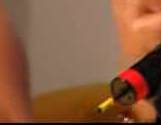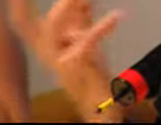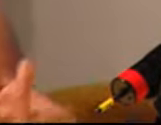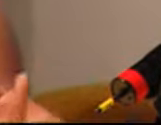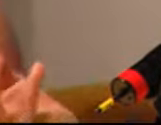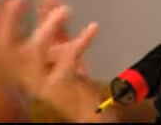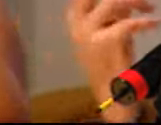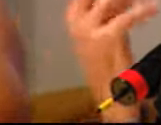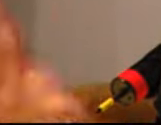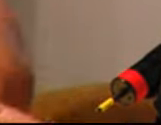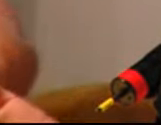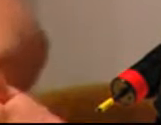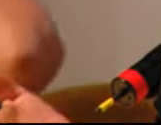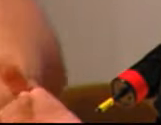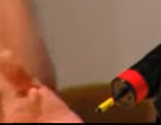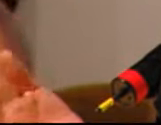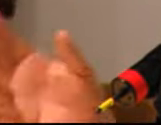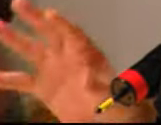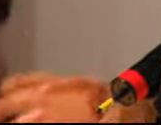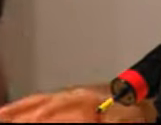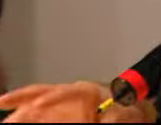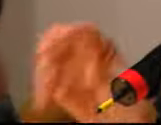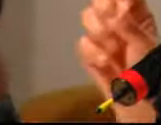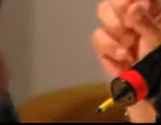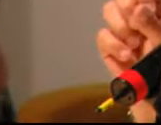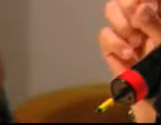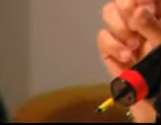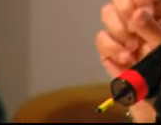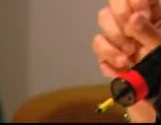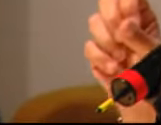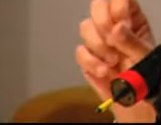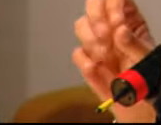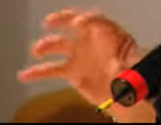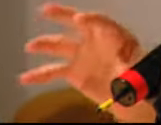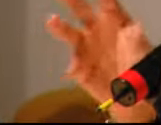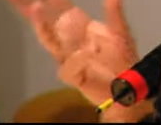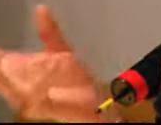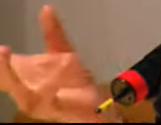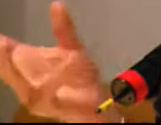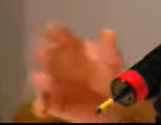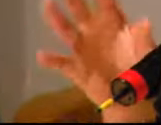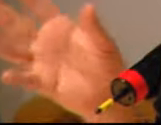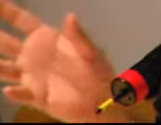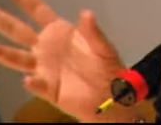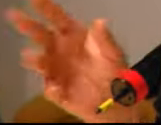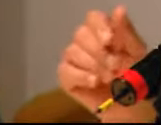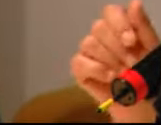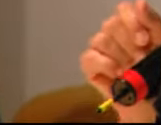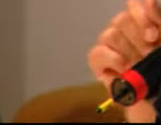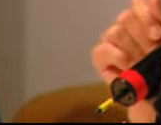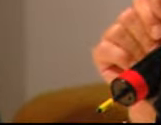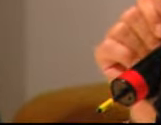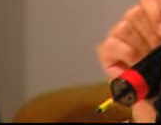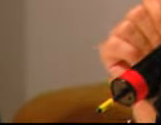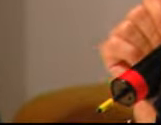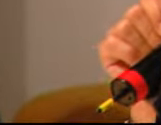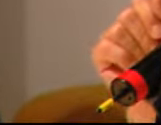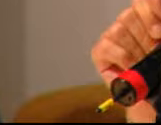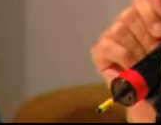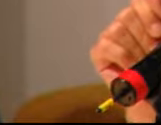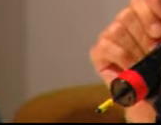Instituto Street Football World, es una institución no gubernamental, sucede en Berlín, y igual que una red global